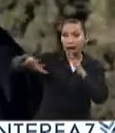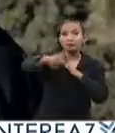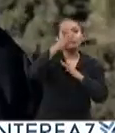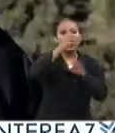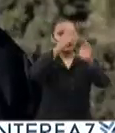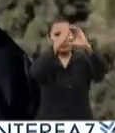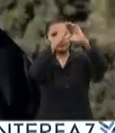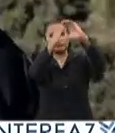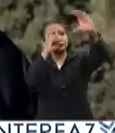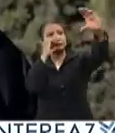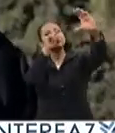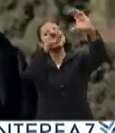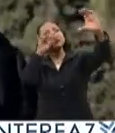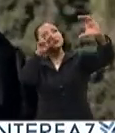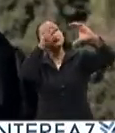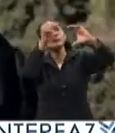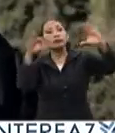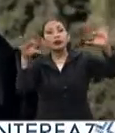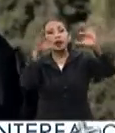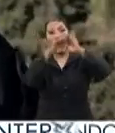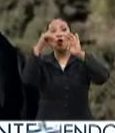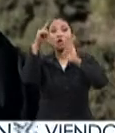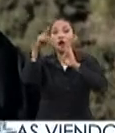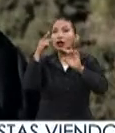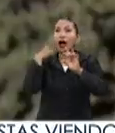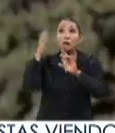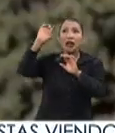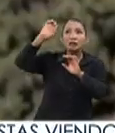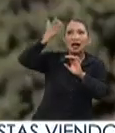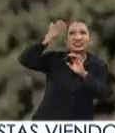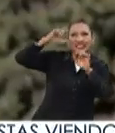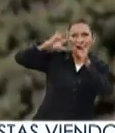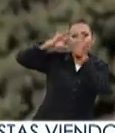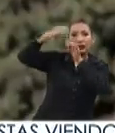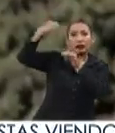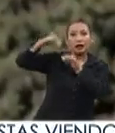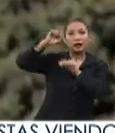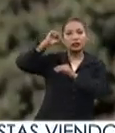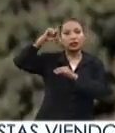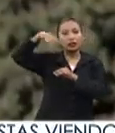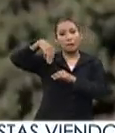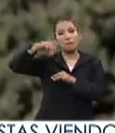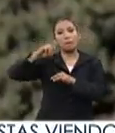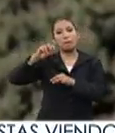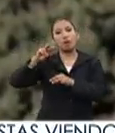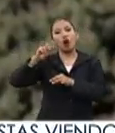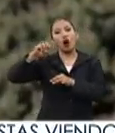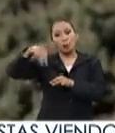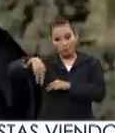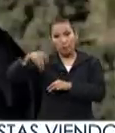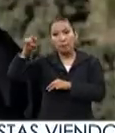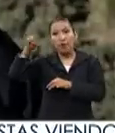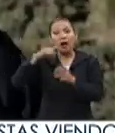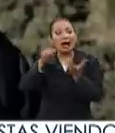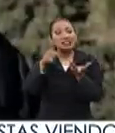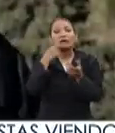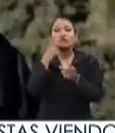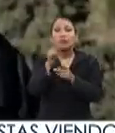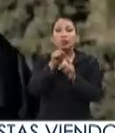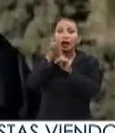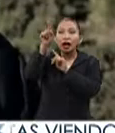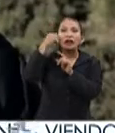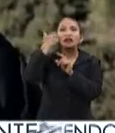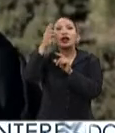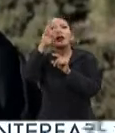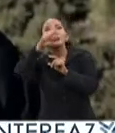un telescopio que está asociado a una misión espacial que se llama SBOM. Es una misión que trata de